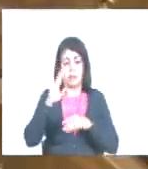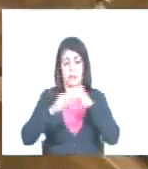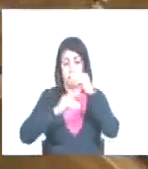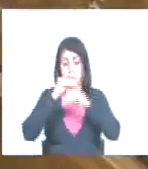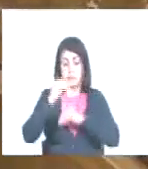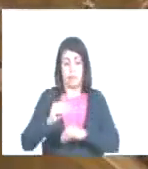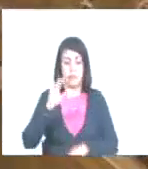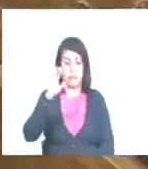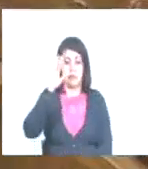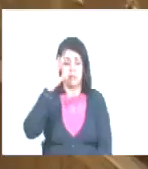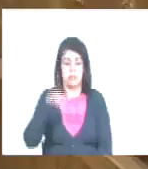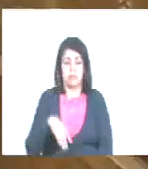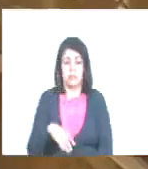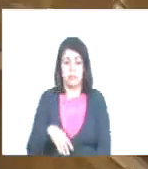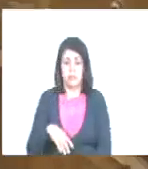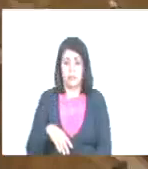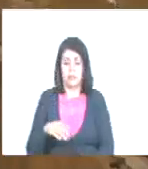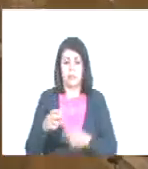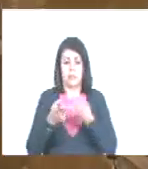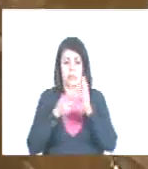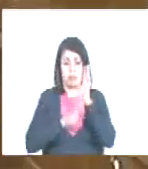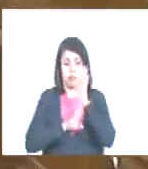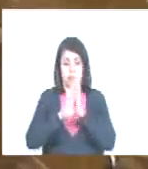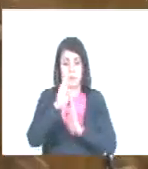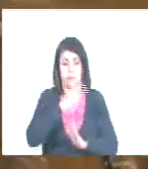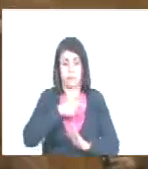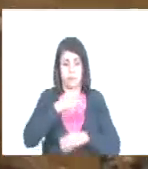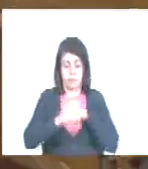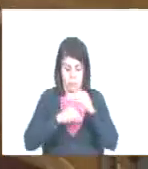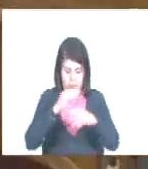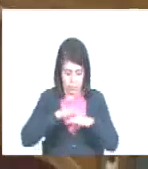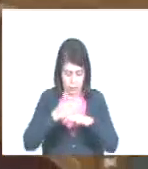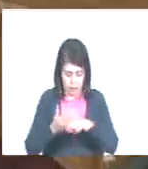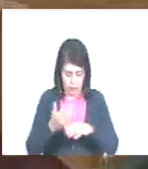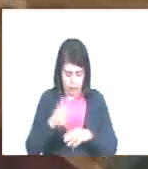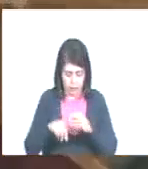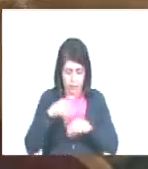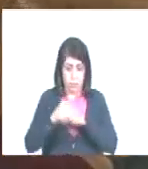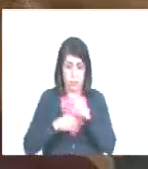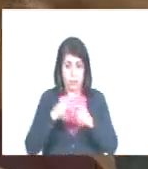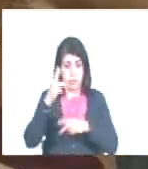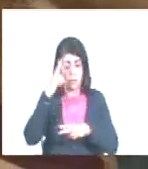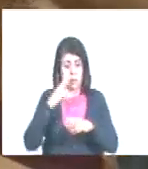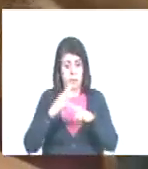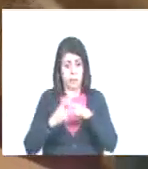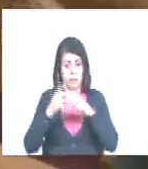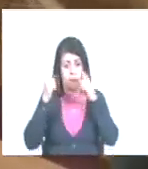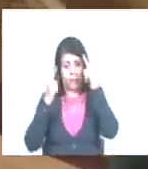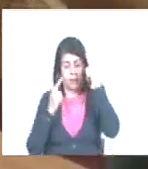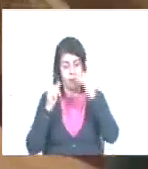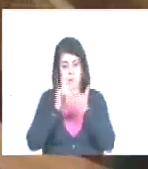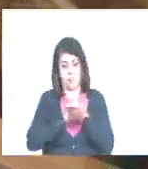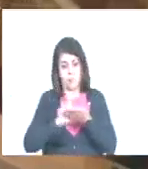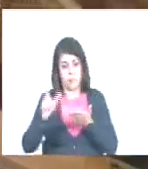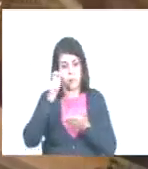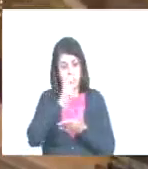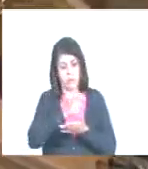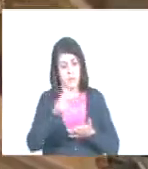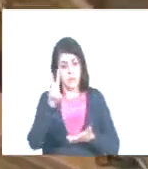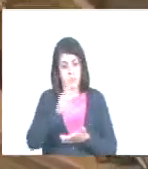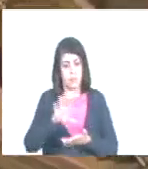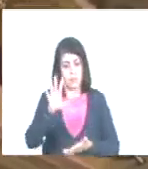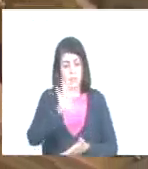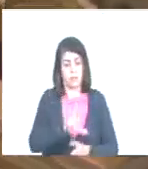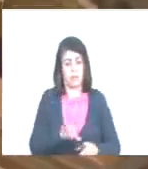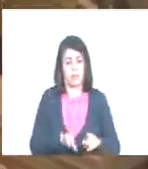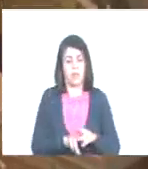construcción de un futuro de progreso para nuestro pueblo. Como mayor honra a nuestro comandante Chávez, a su lealtad al pueblo venezolano,